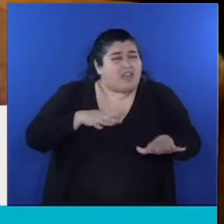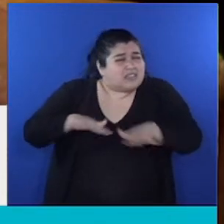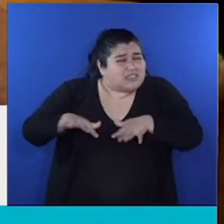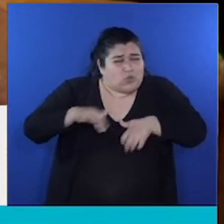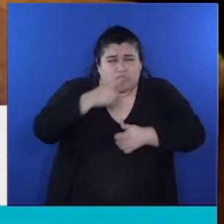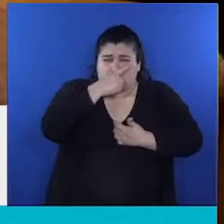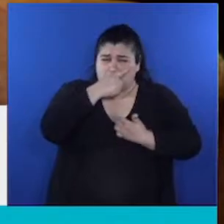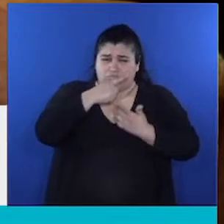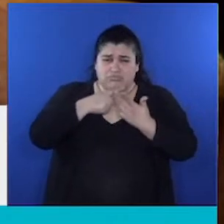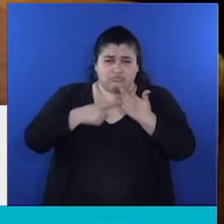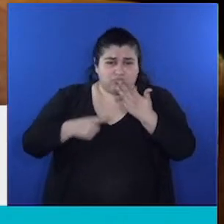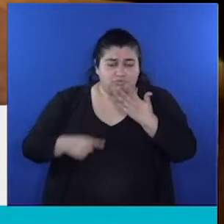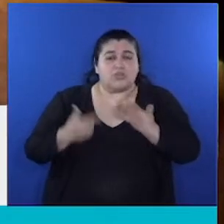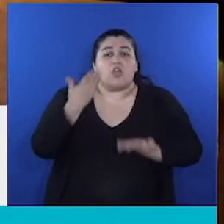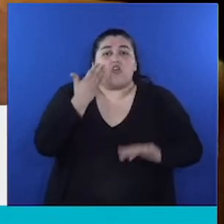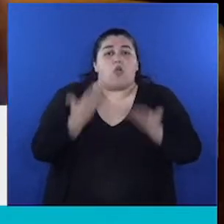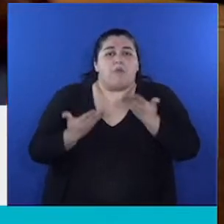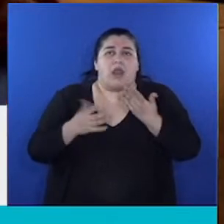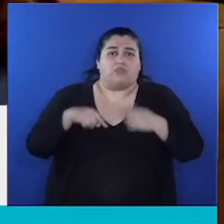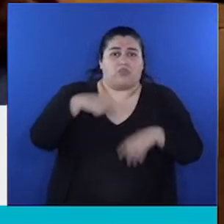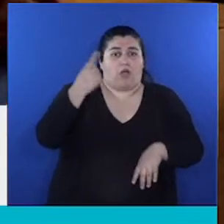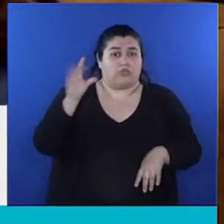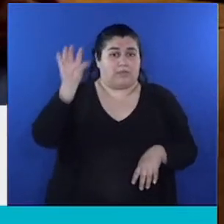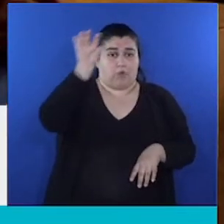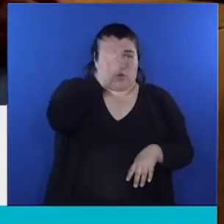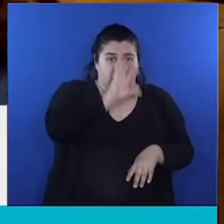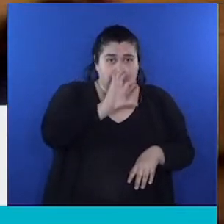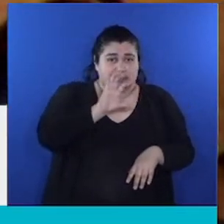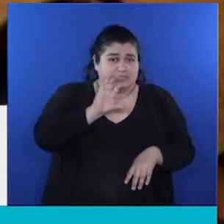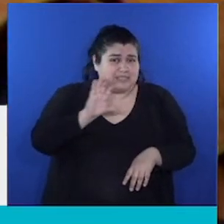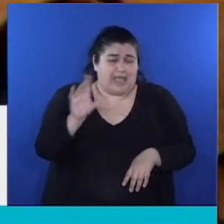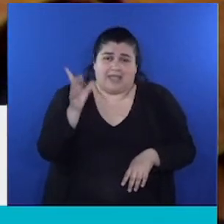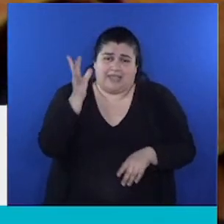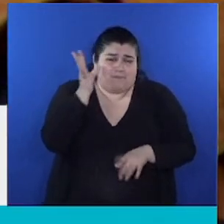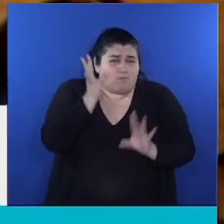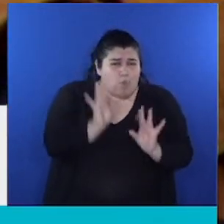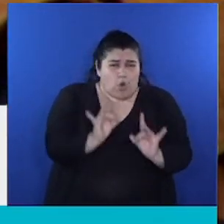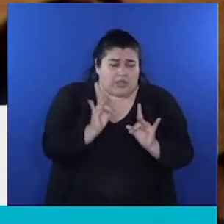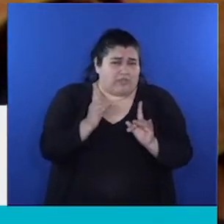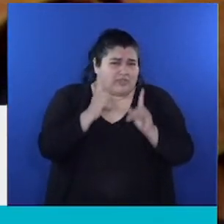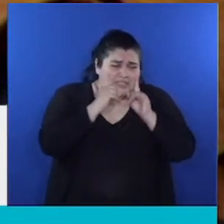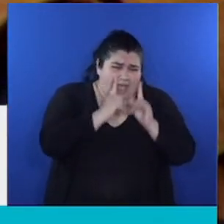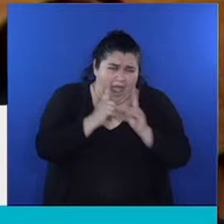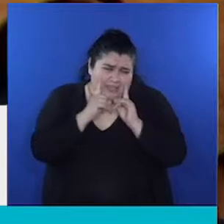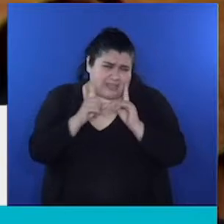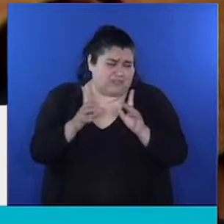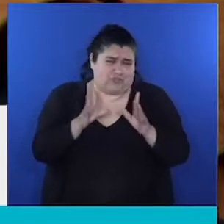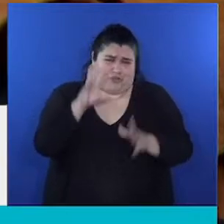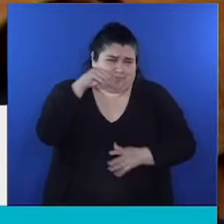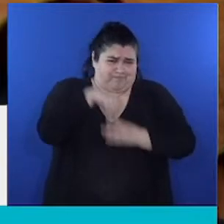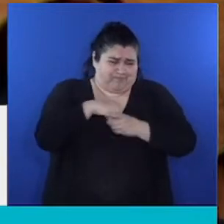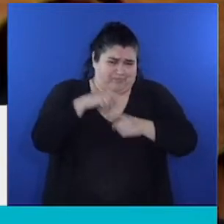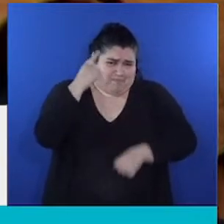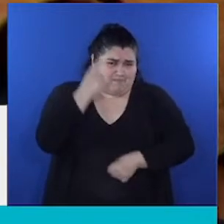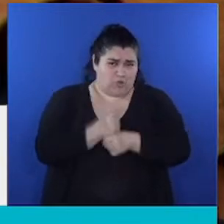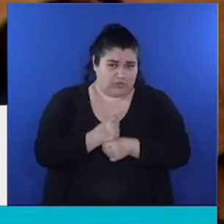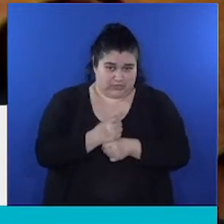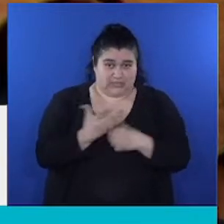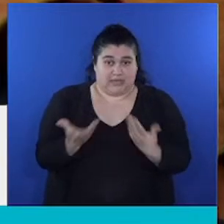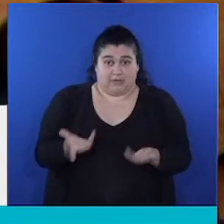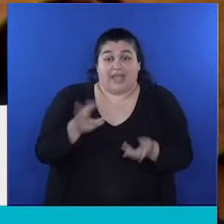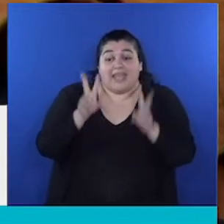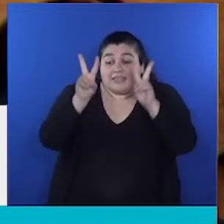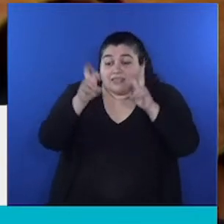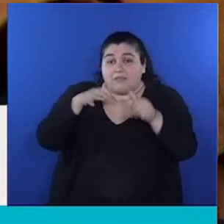y comparativo a otras provincias que es inabordable. Esto nosotros lo venimos diciendo y en el tema de género lo podemos ver